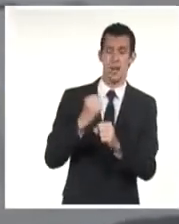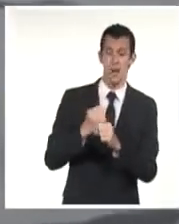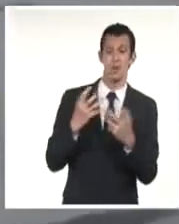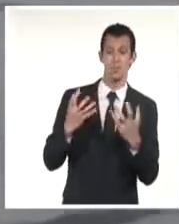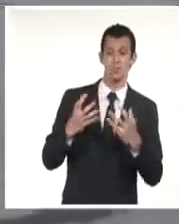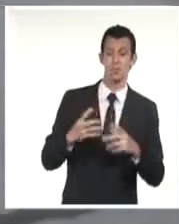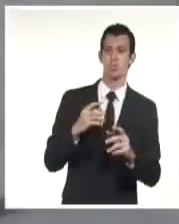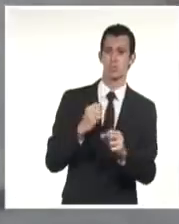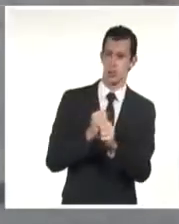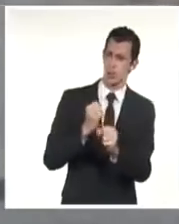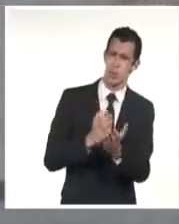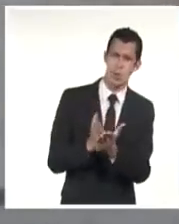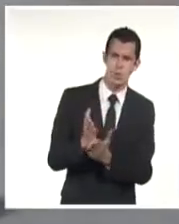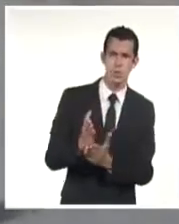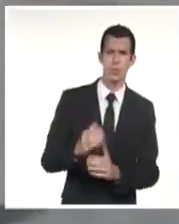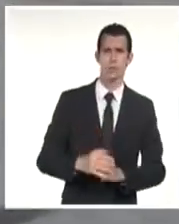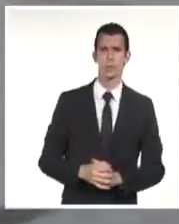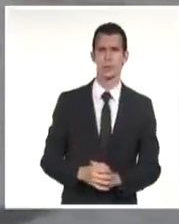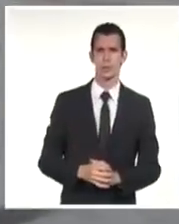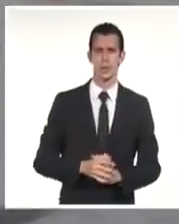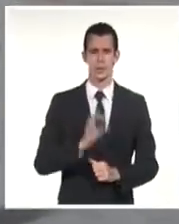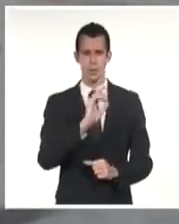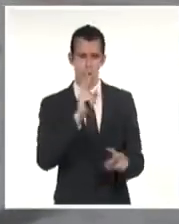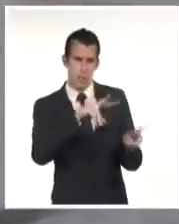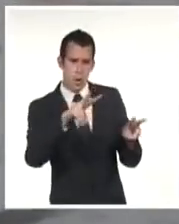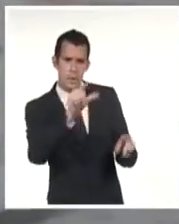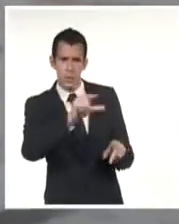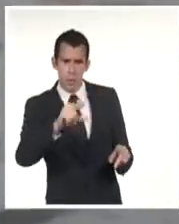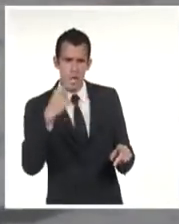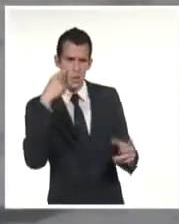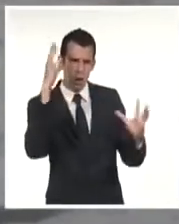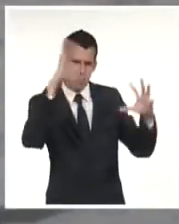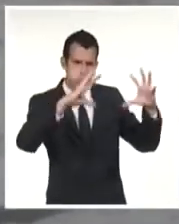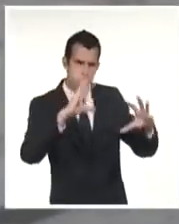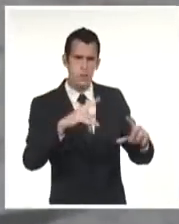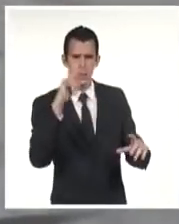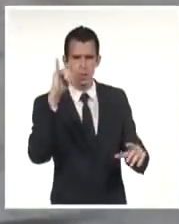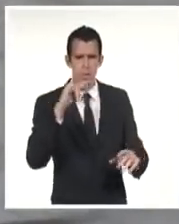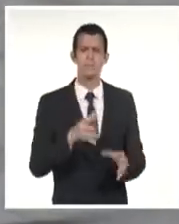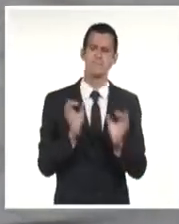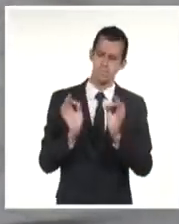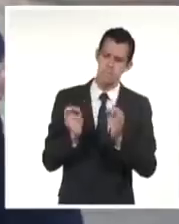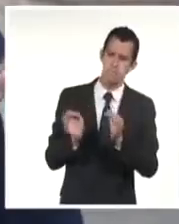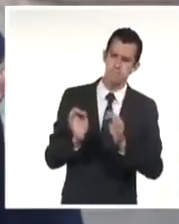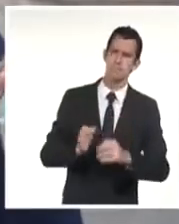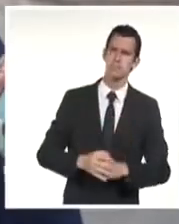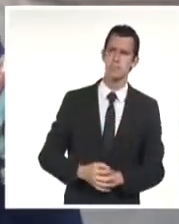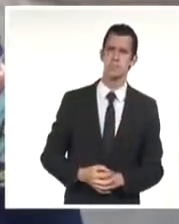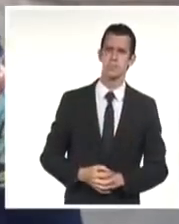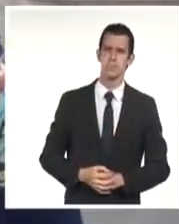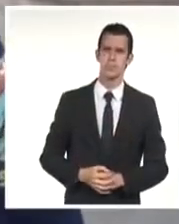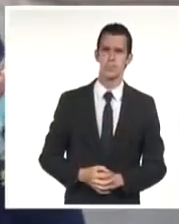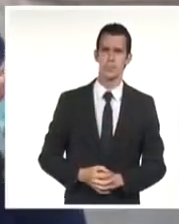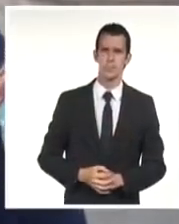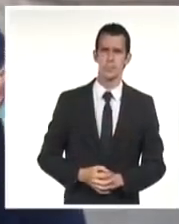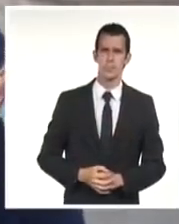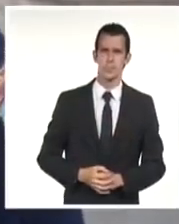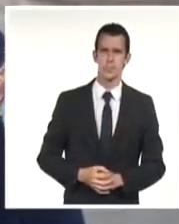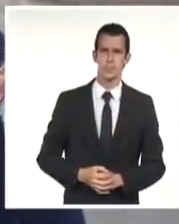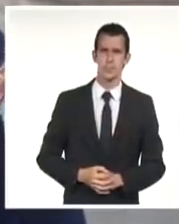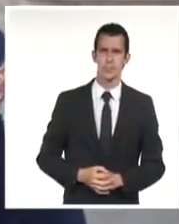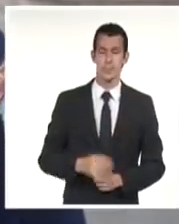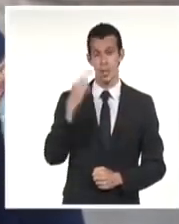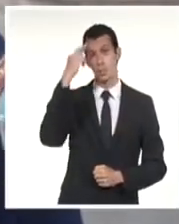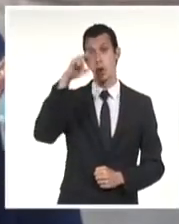aquí. Todavía están buscando personas en los escombros ahí. Exactamente, exactamente. Me recuerdo que ella me decía